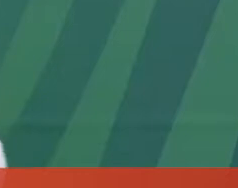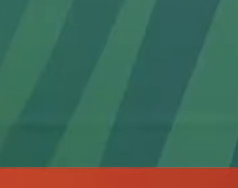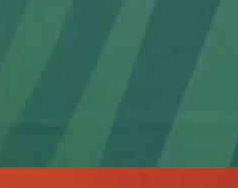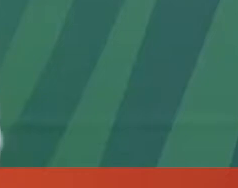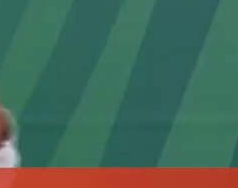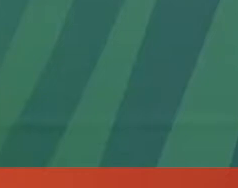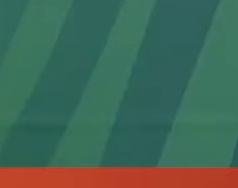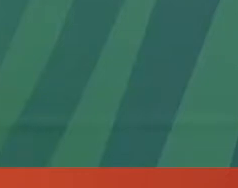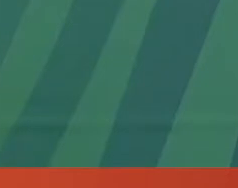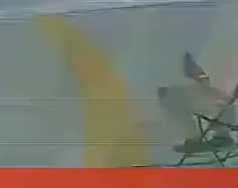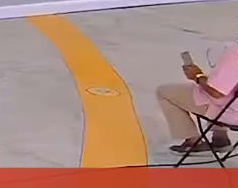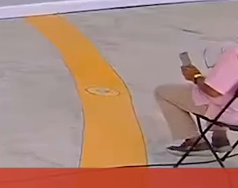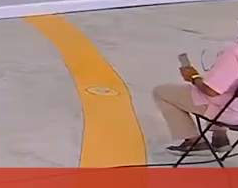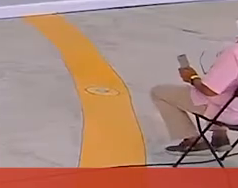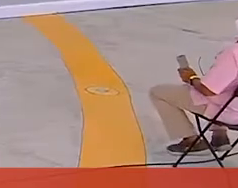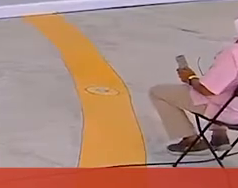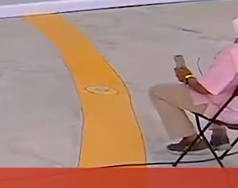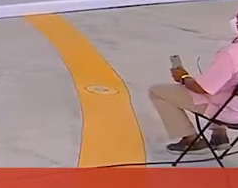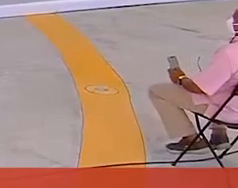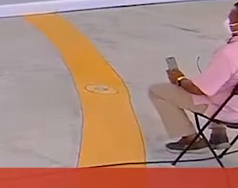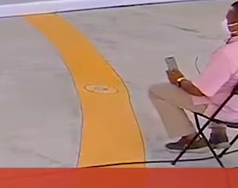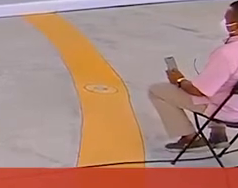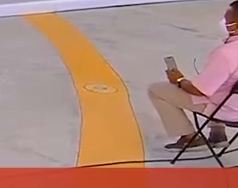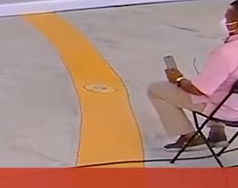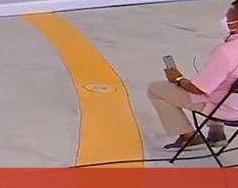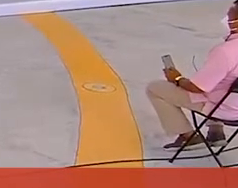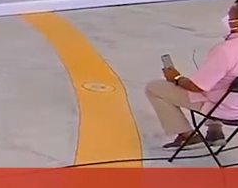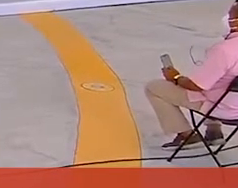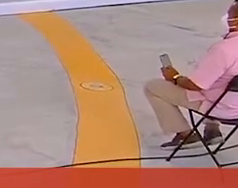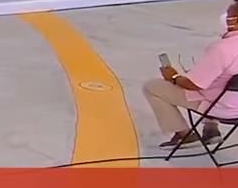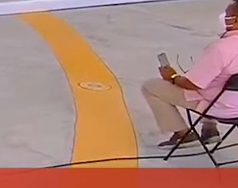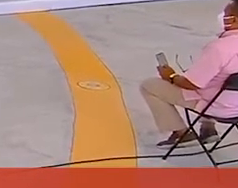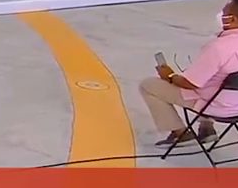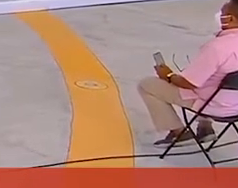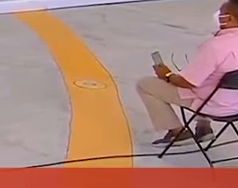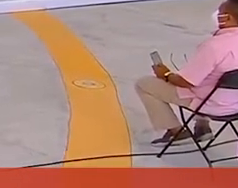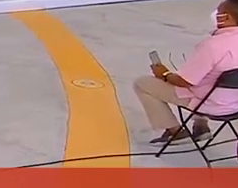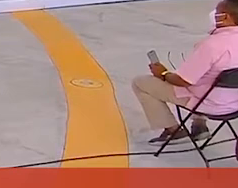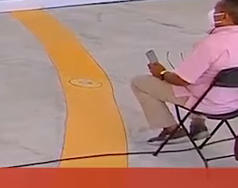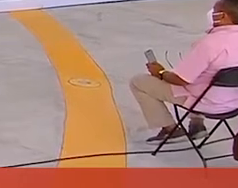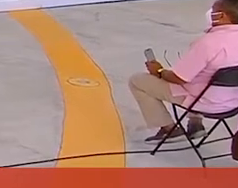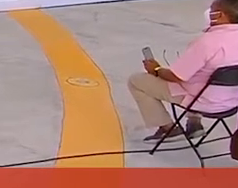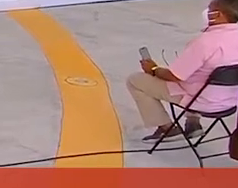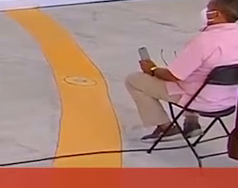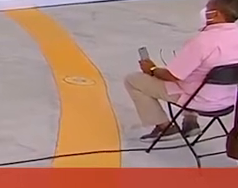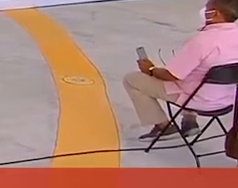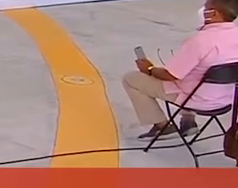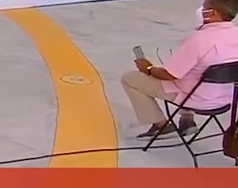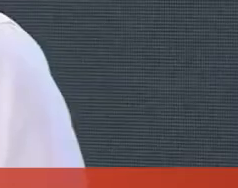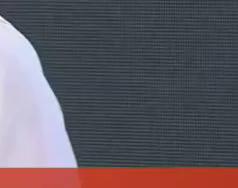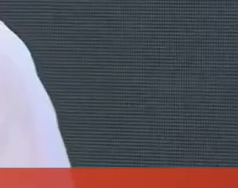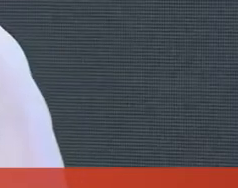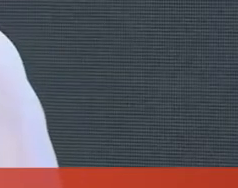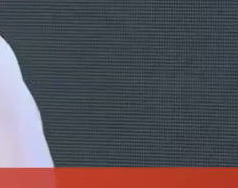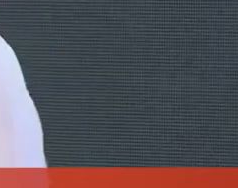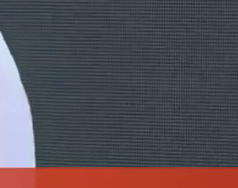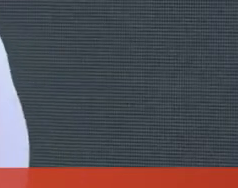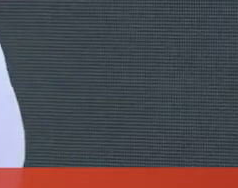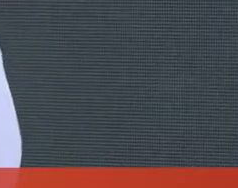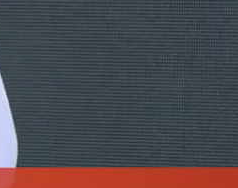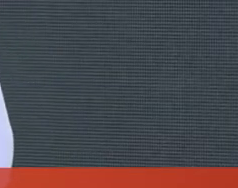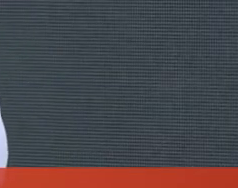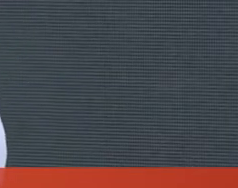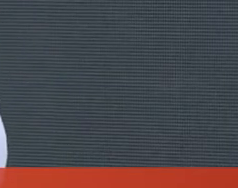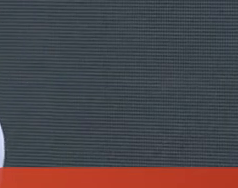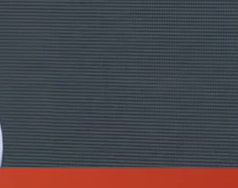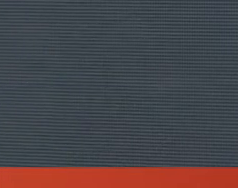porque las empresas particulares van sobre la ganancia, les importa el lucro. Entonces